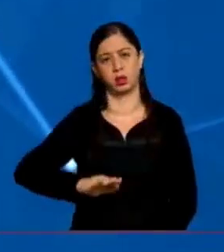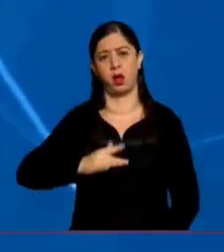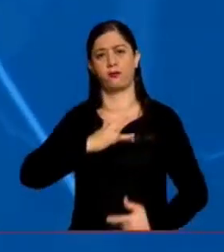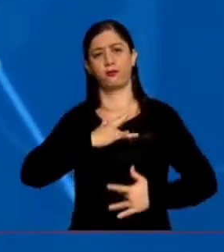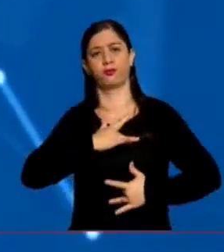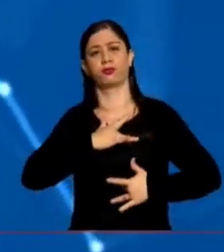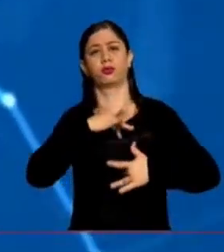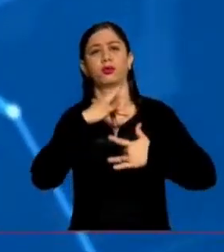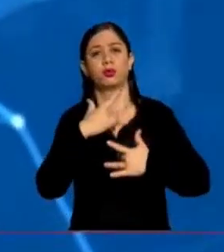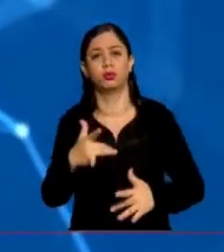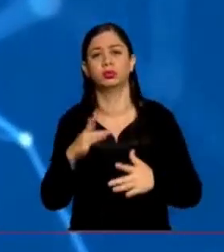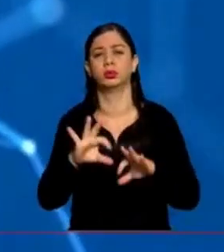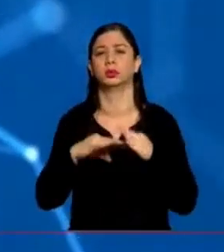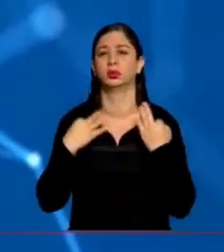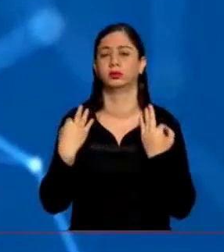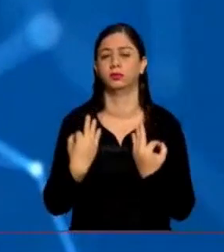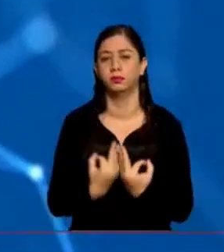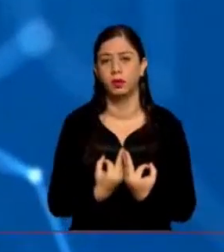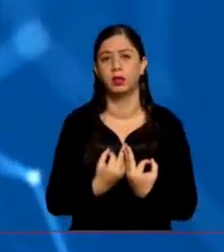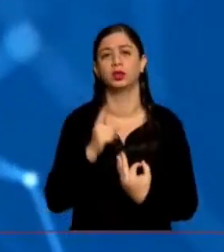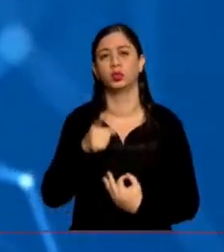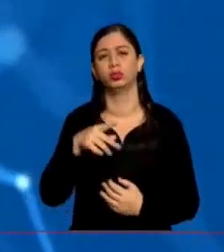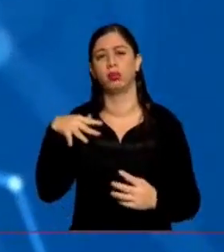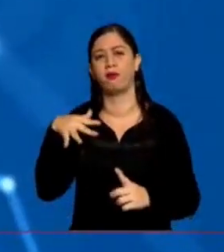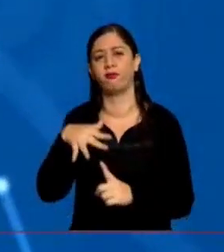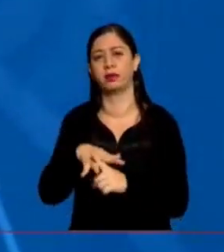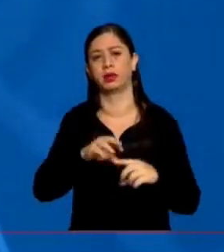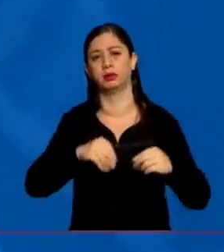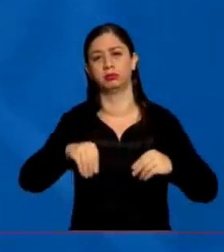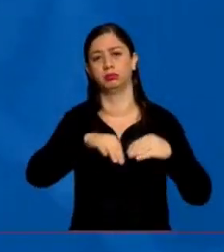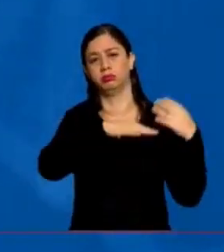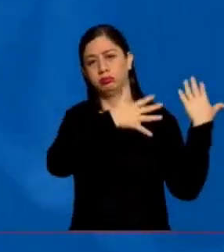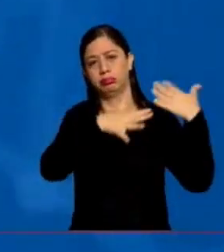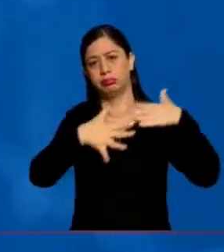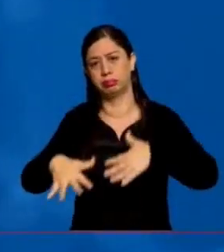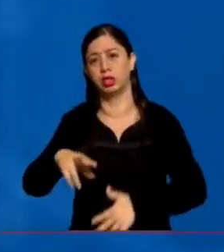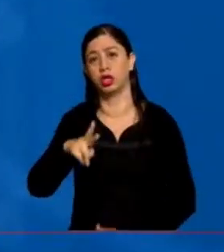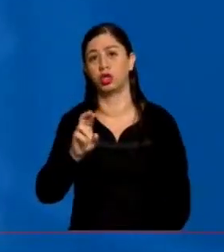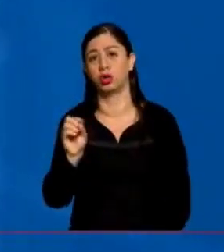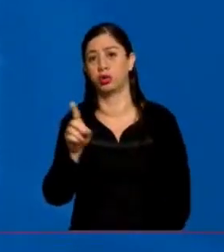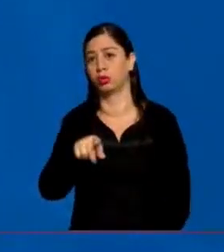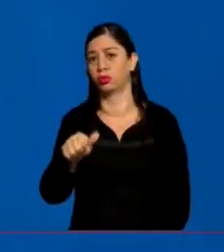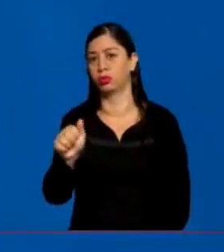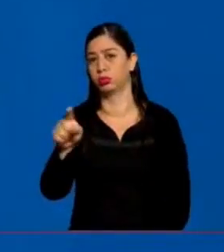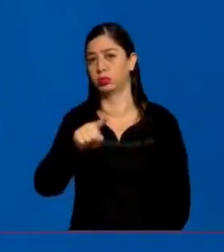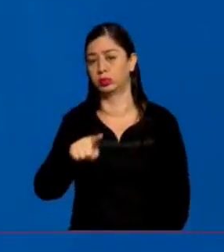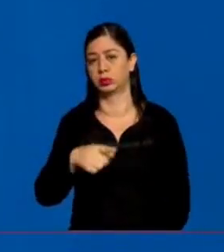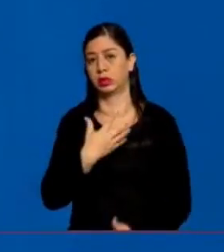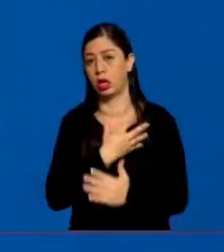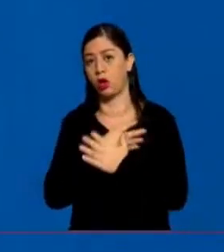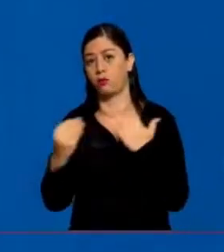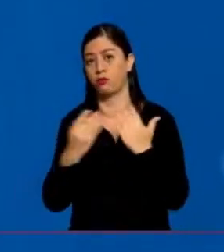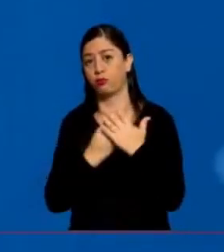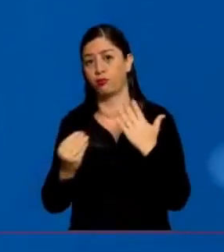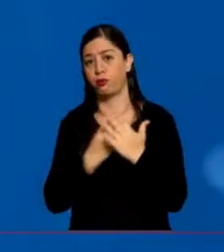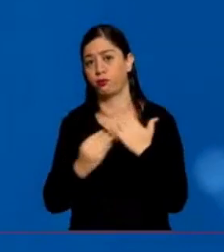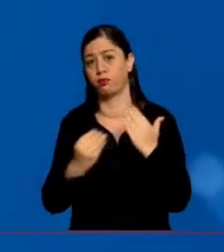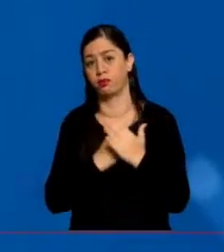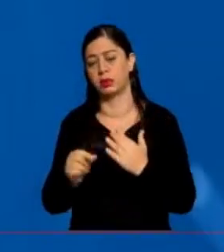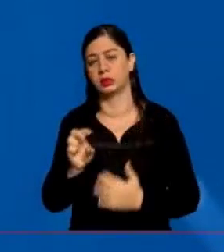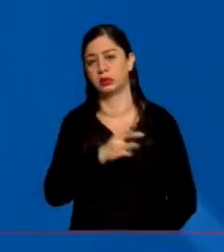de solidaridad por las familias afectadas por el deslizamiento de tierra en Rosas, que obligó la evacuación de por lo menos 300